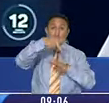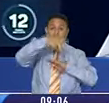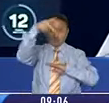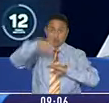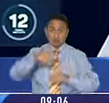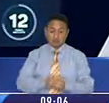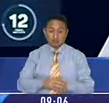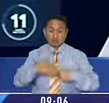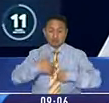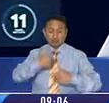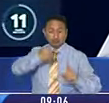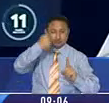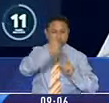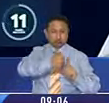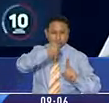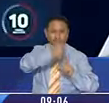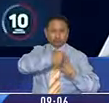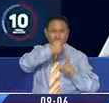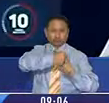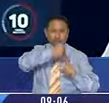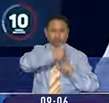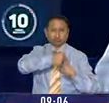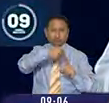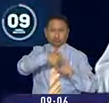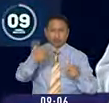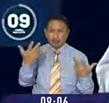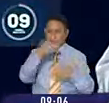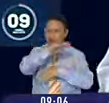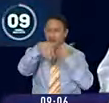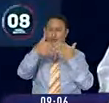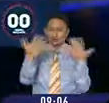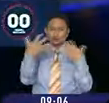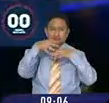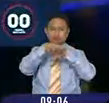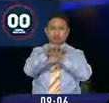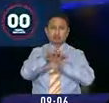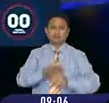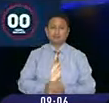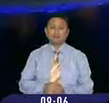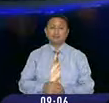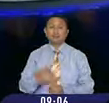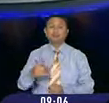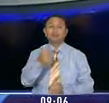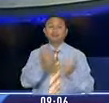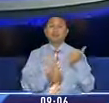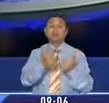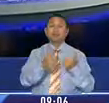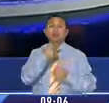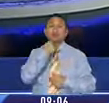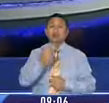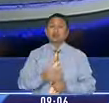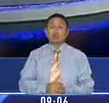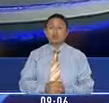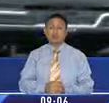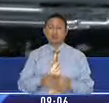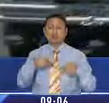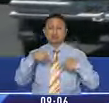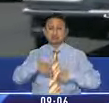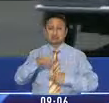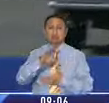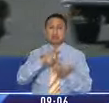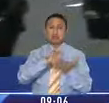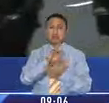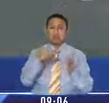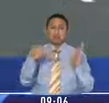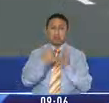Pichincha, trabajaré por la unidad de todos los pichinchanos. La mayoría de candidatos aseguran que eliminarán el